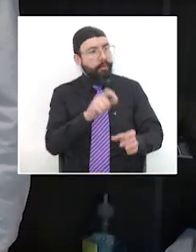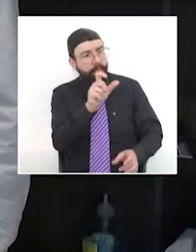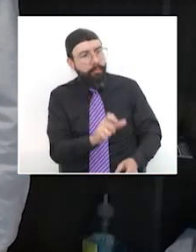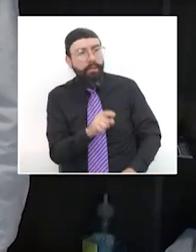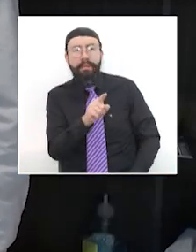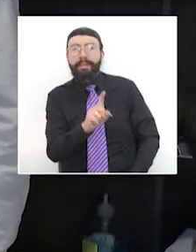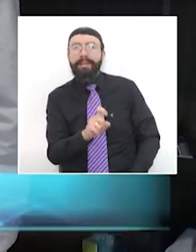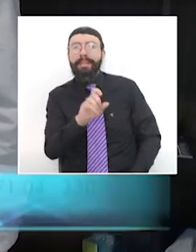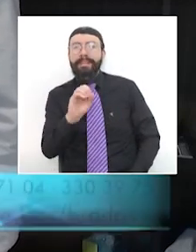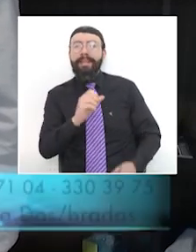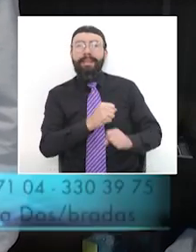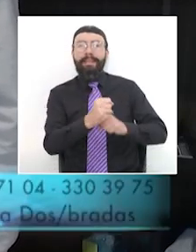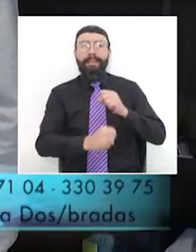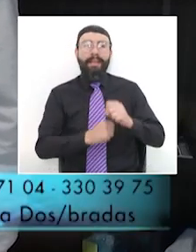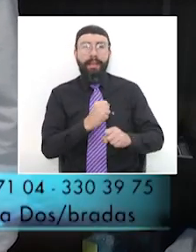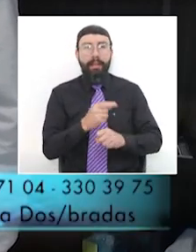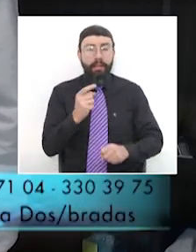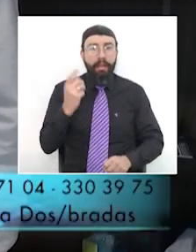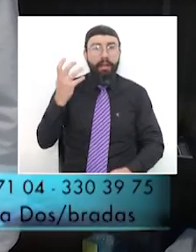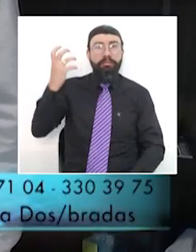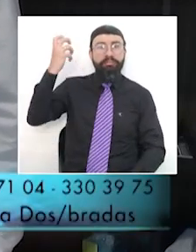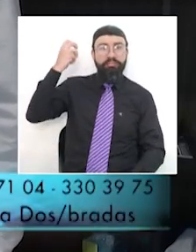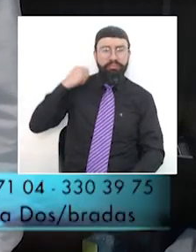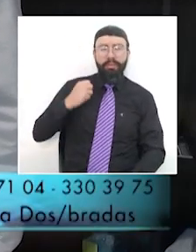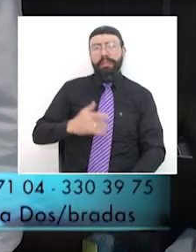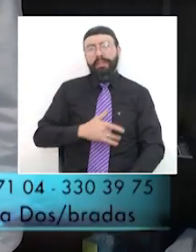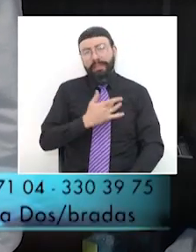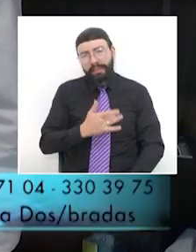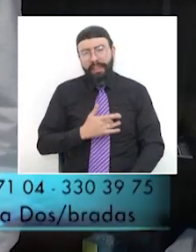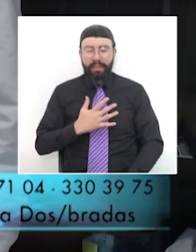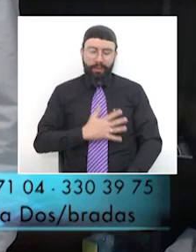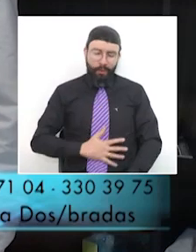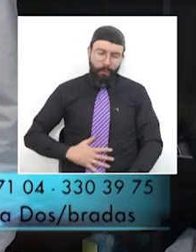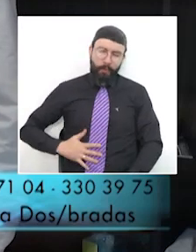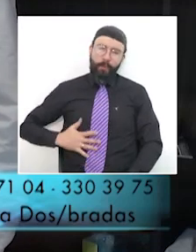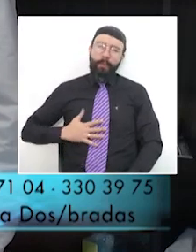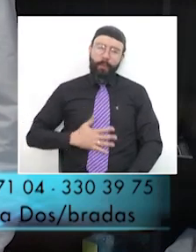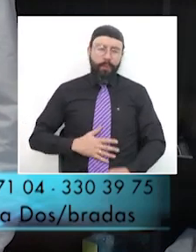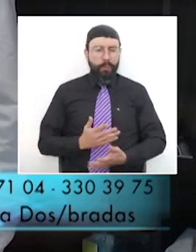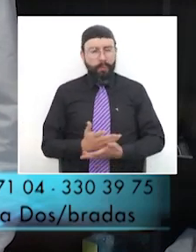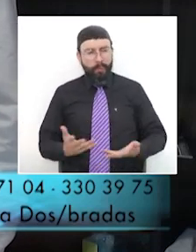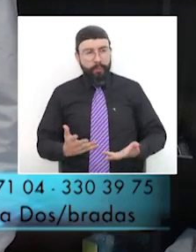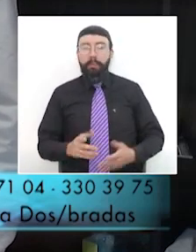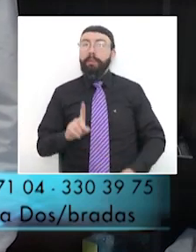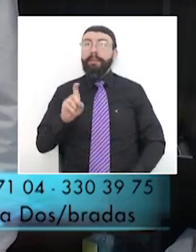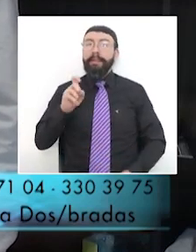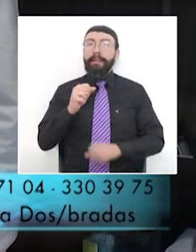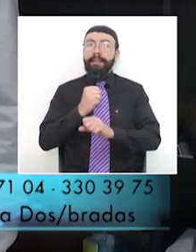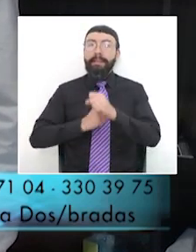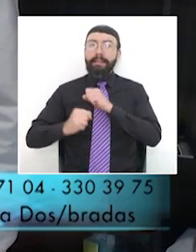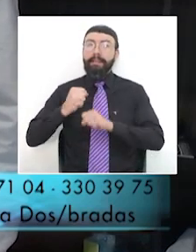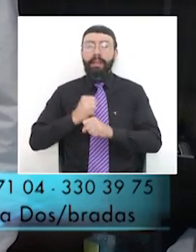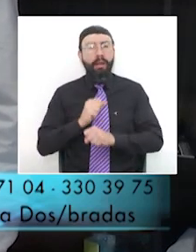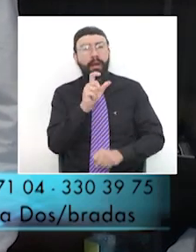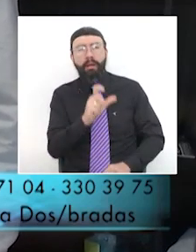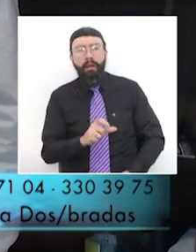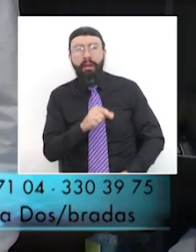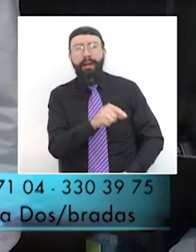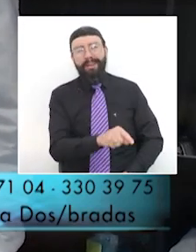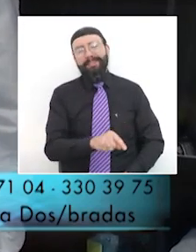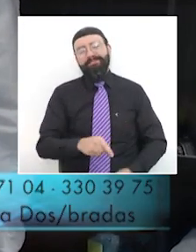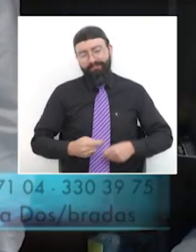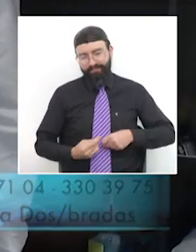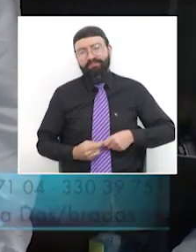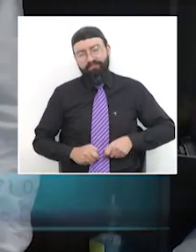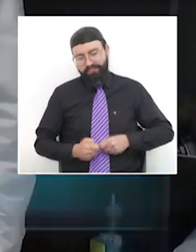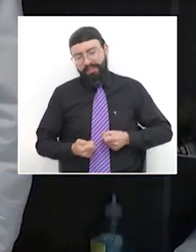60 años que tiene un largo historial de síntomas gastrointestinales. Hace 6 años tuvo un episodio de peritonitis,